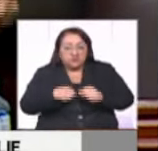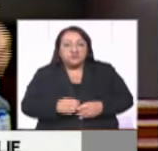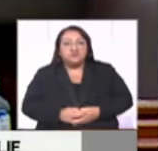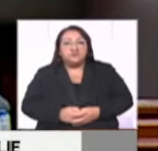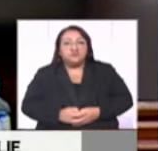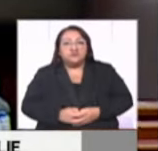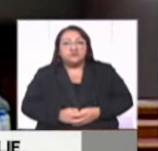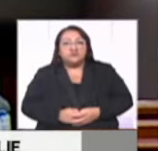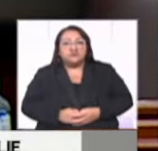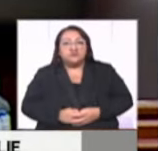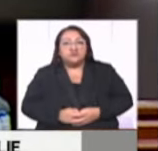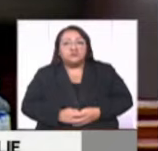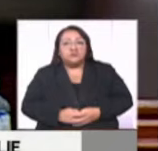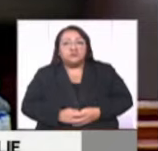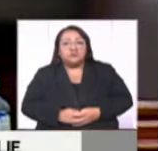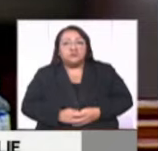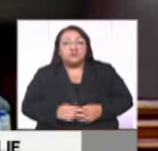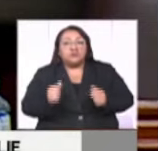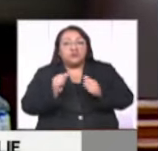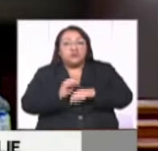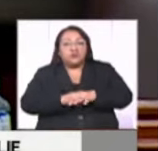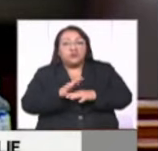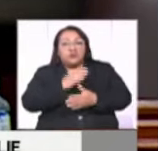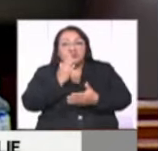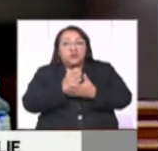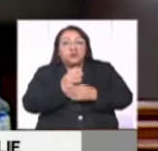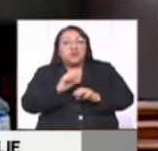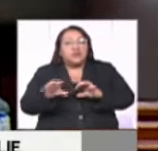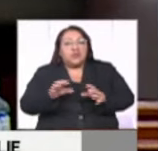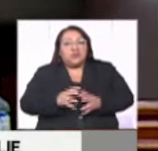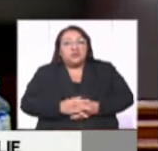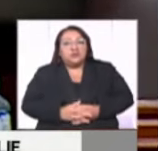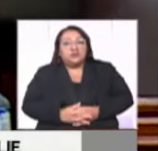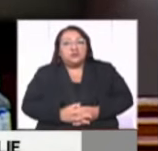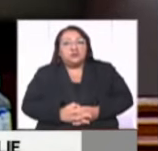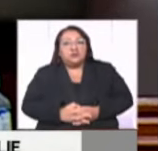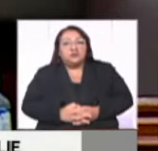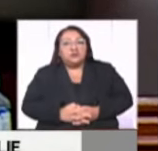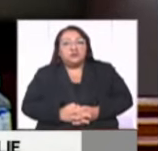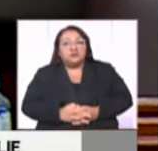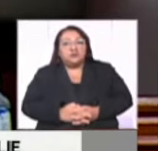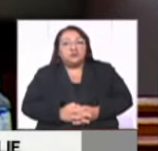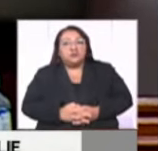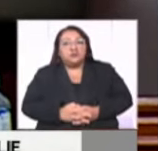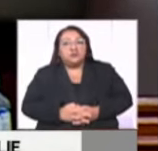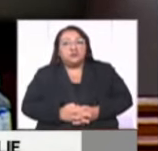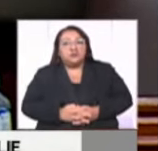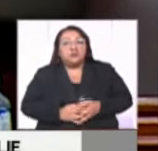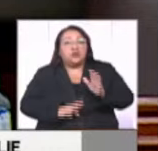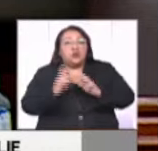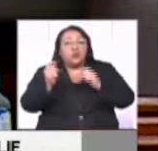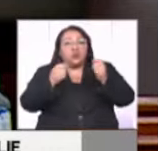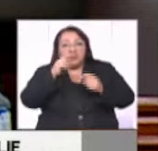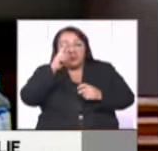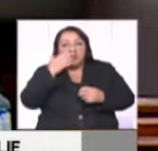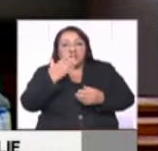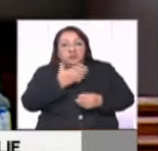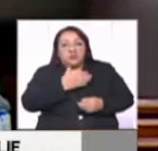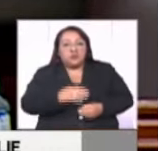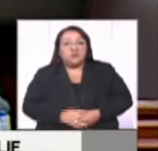estar justamente con esta situación que genera progreso para el turismo y para el Perú. Muchas gracias,